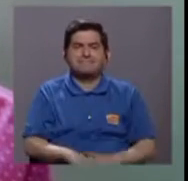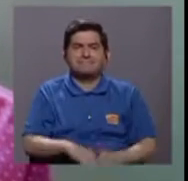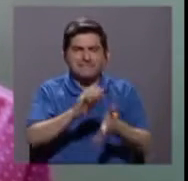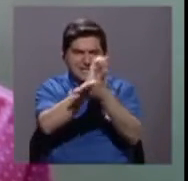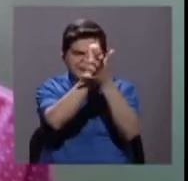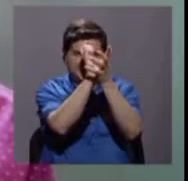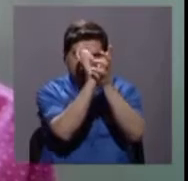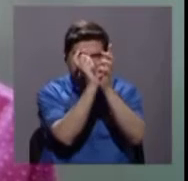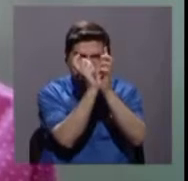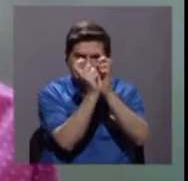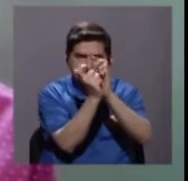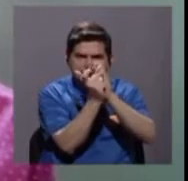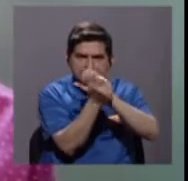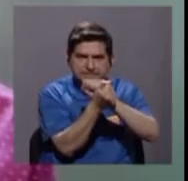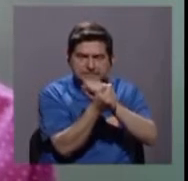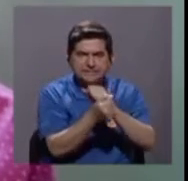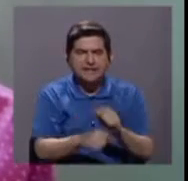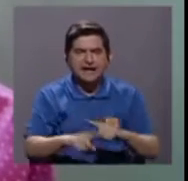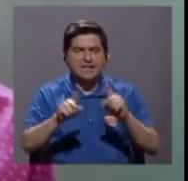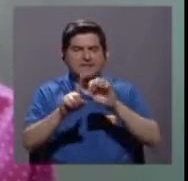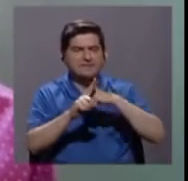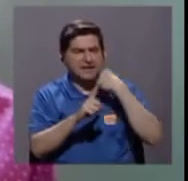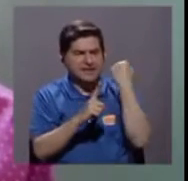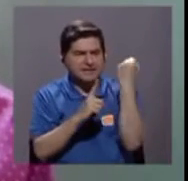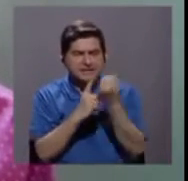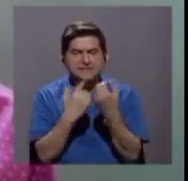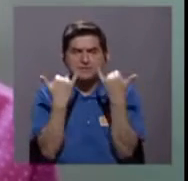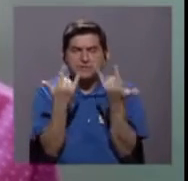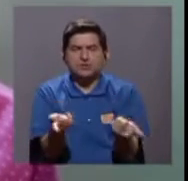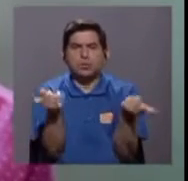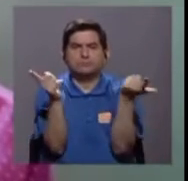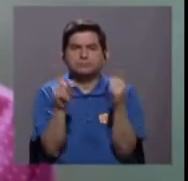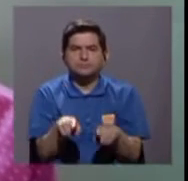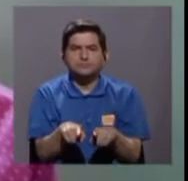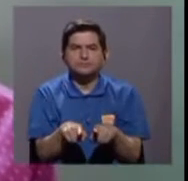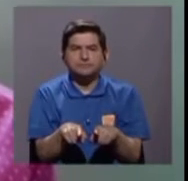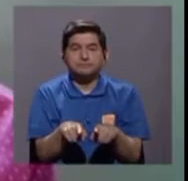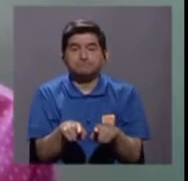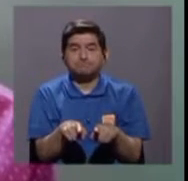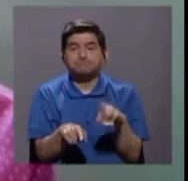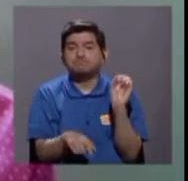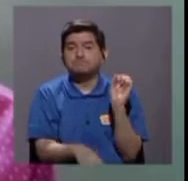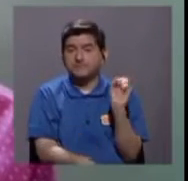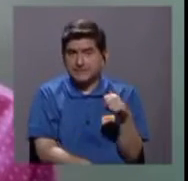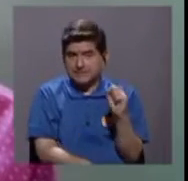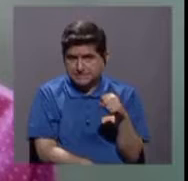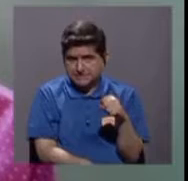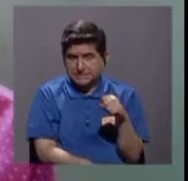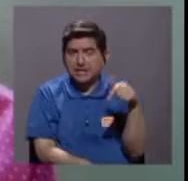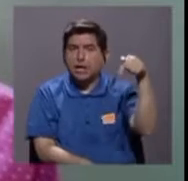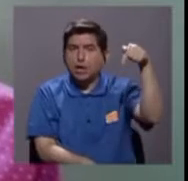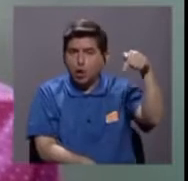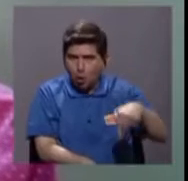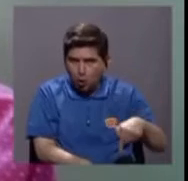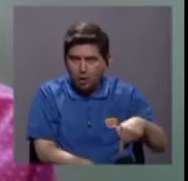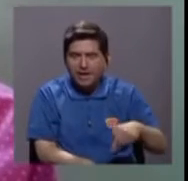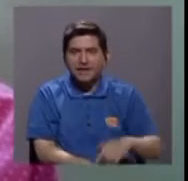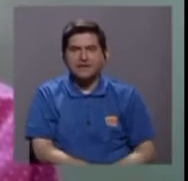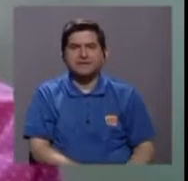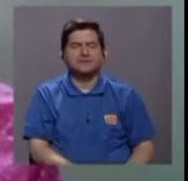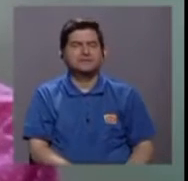giro a mucha de la situación que está ocurriendo. Si bien es cierto, hoy día, digamos,